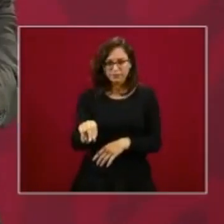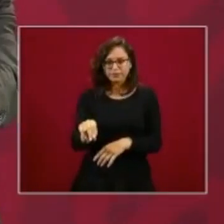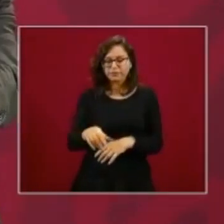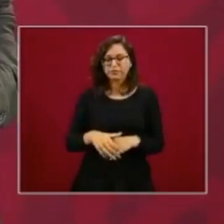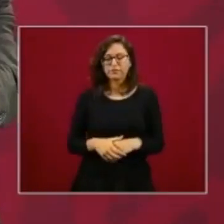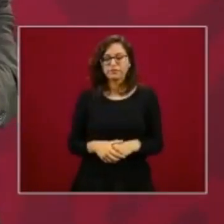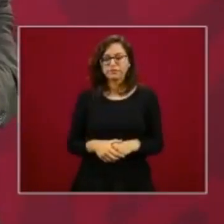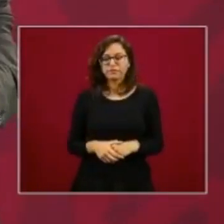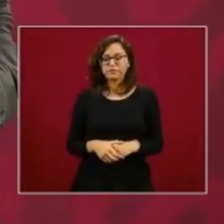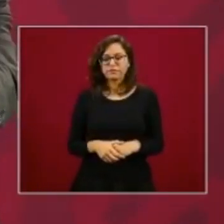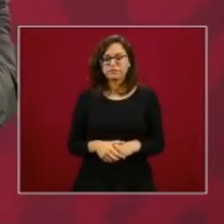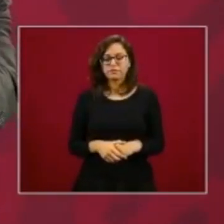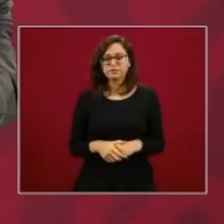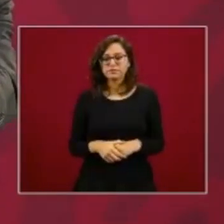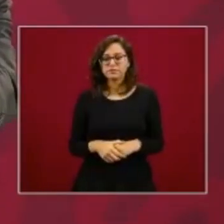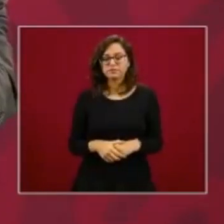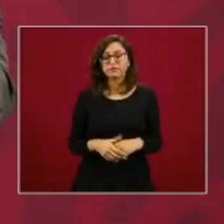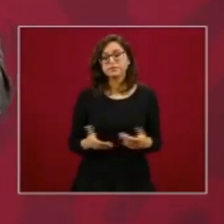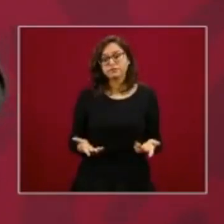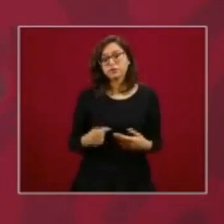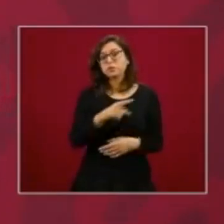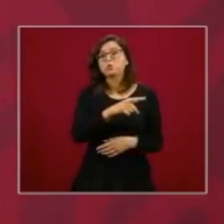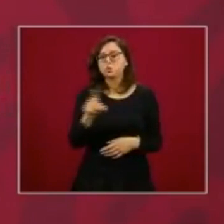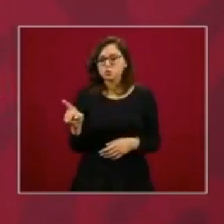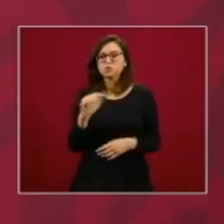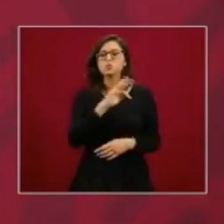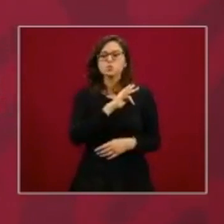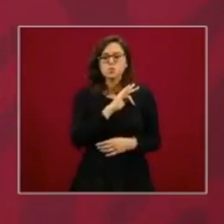se vea a través de